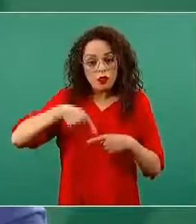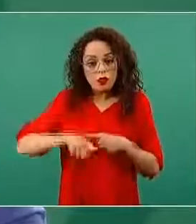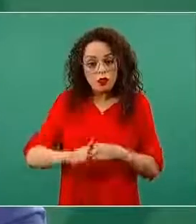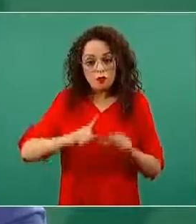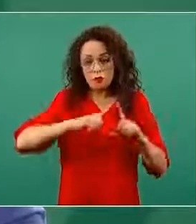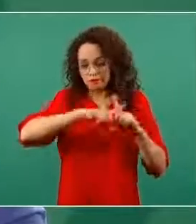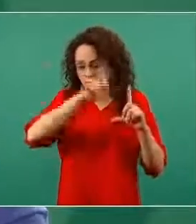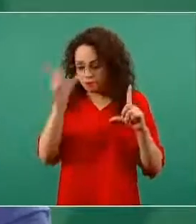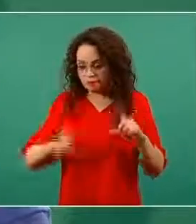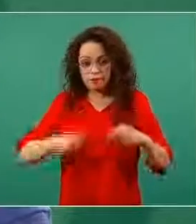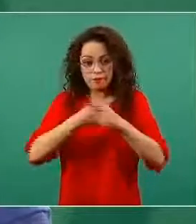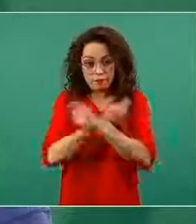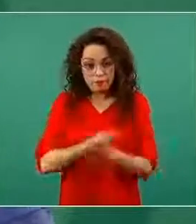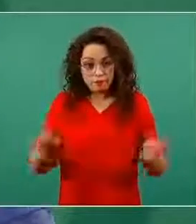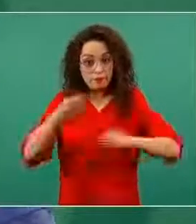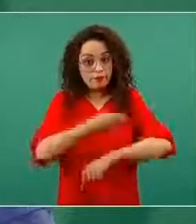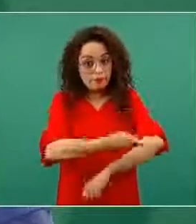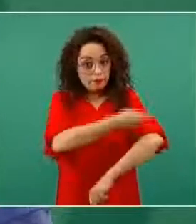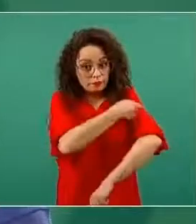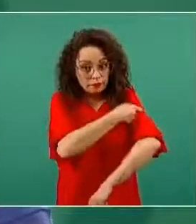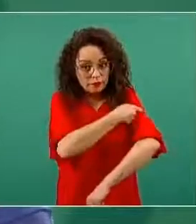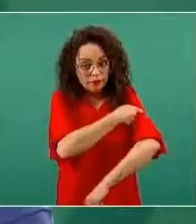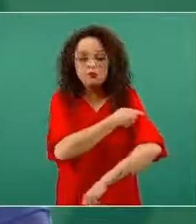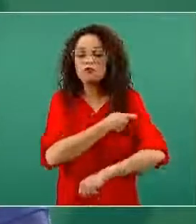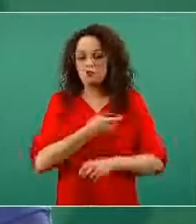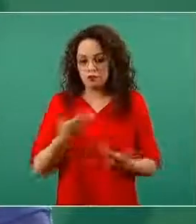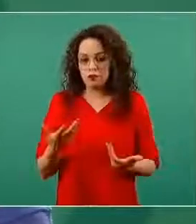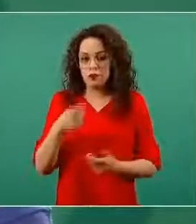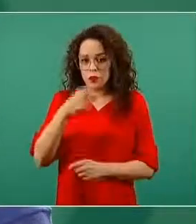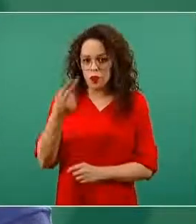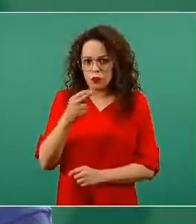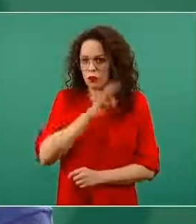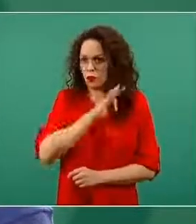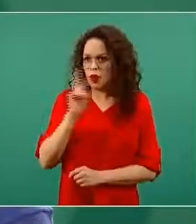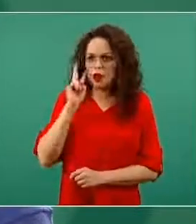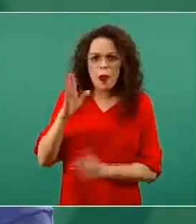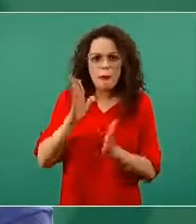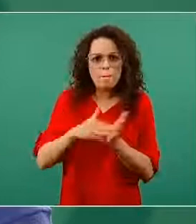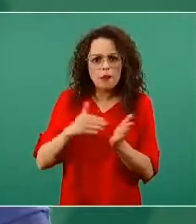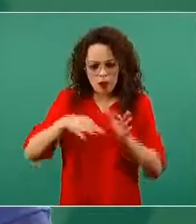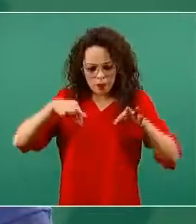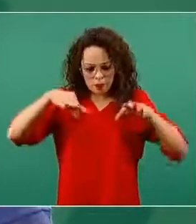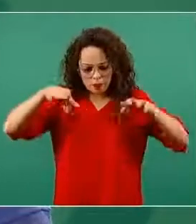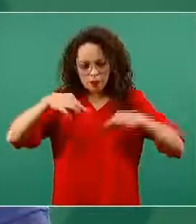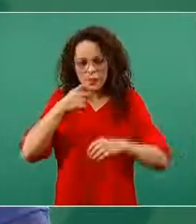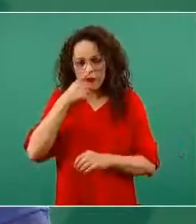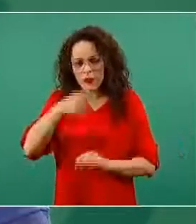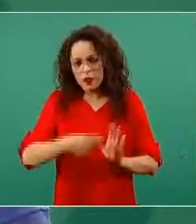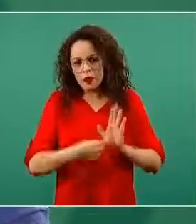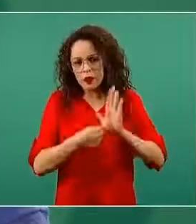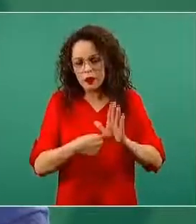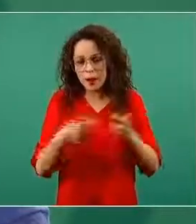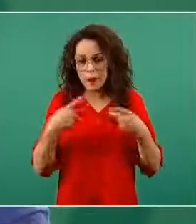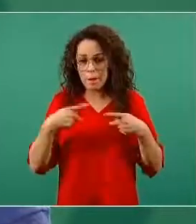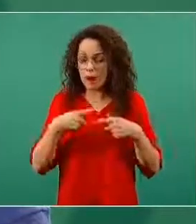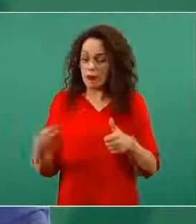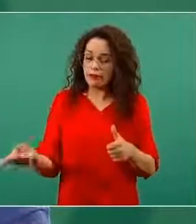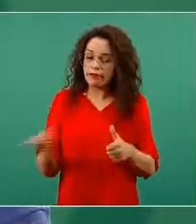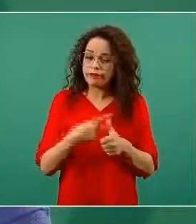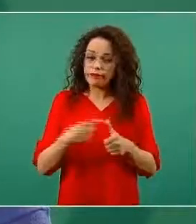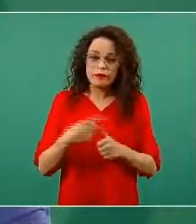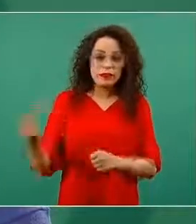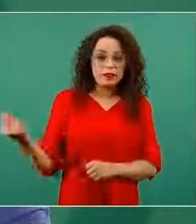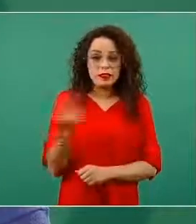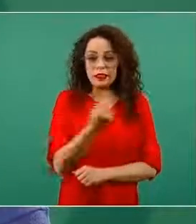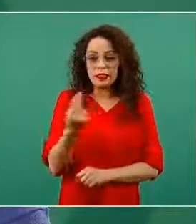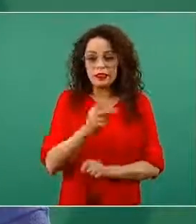estrategia de vacunación se puso, y ustedes pueden verificar en los documentos, que una de las poblaciones prioritarias también para